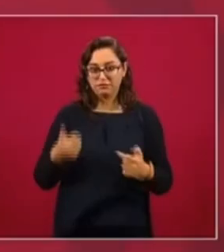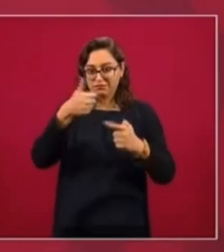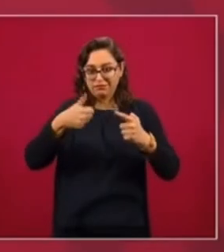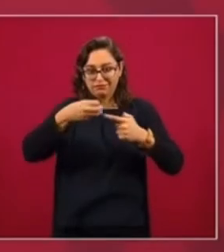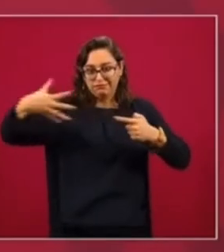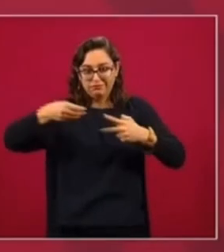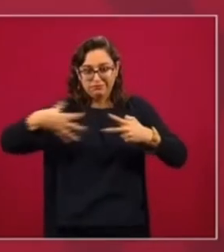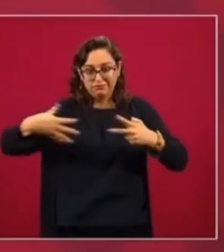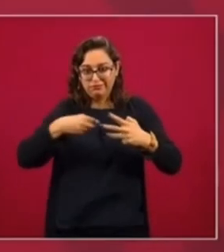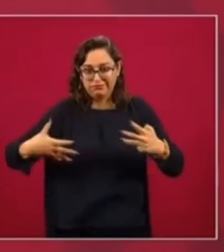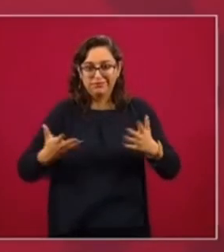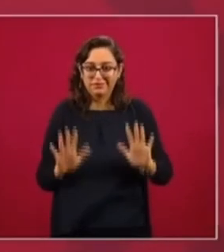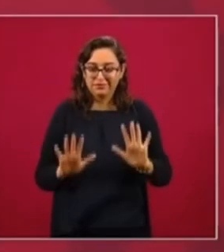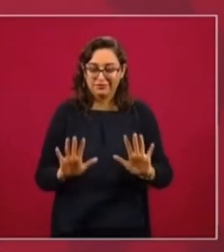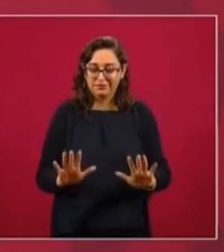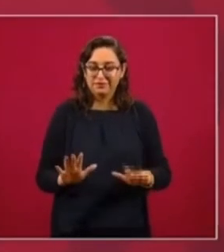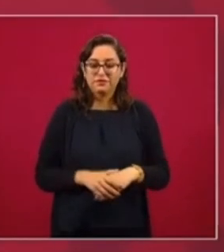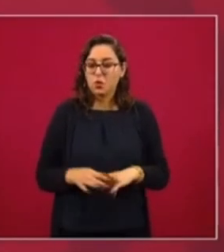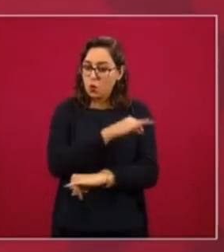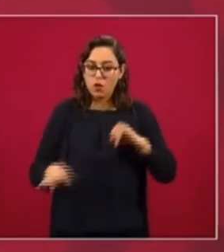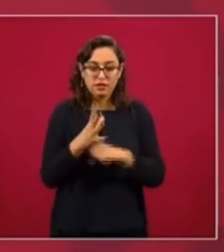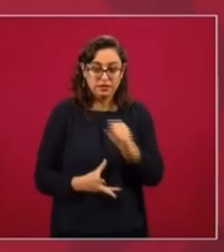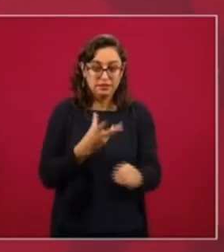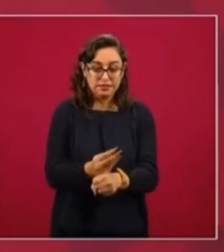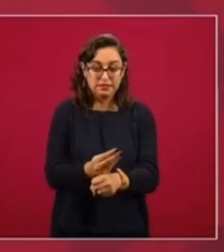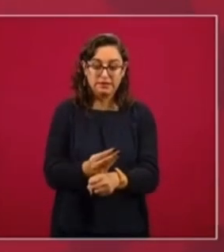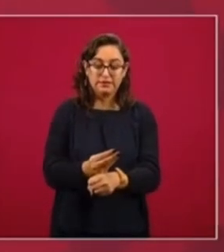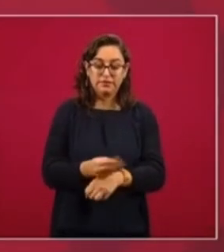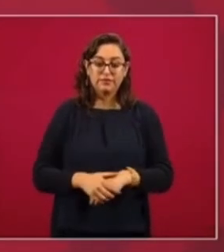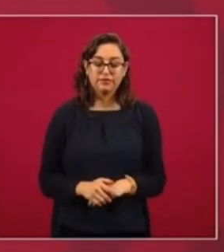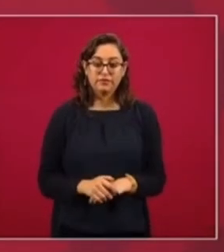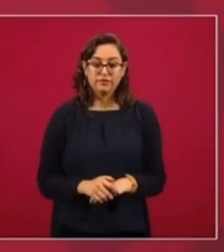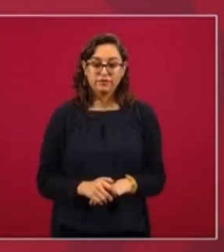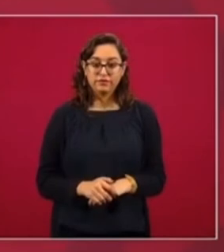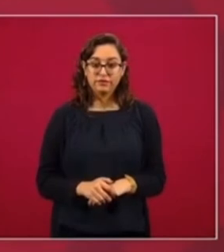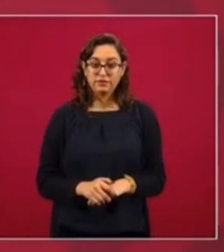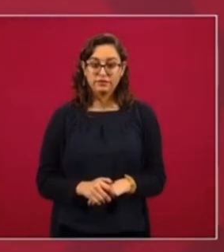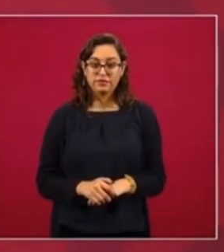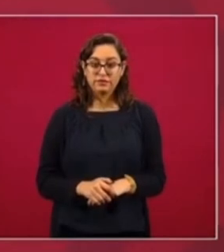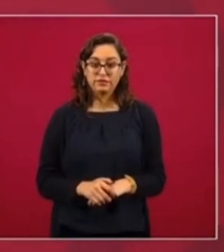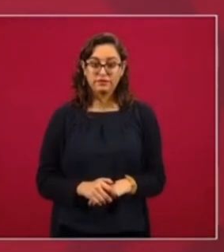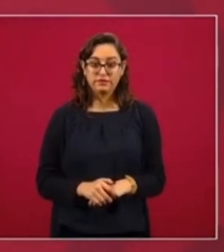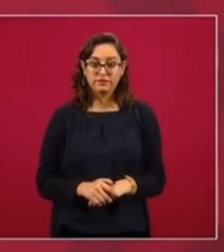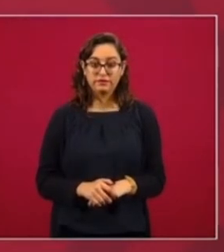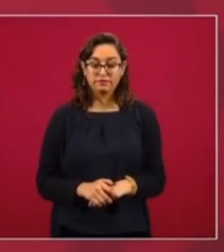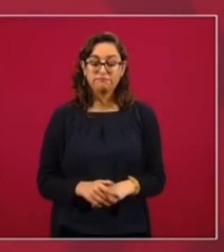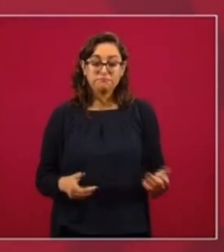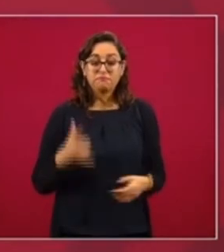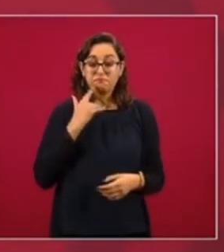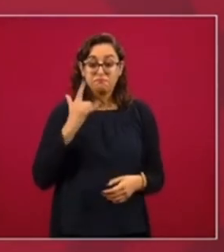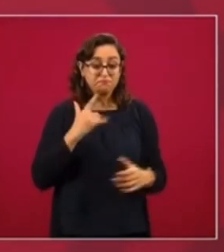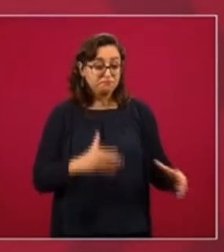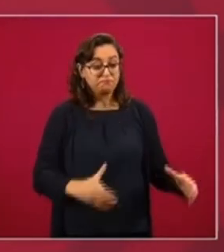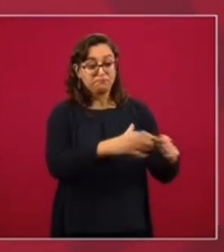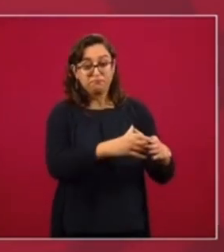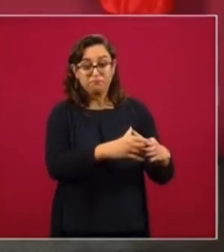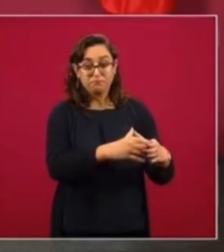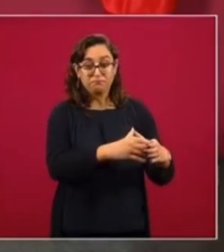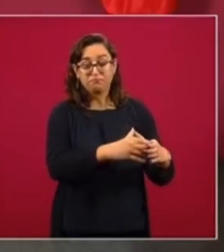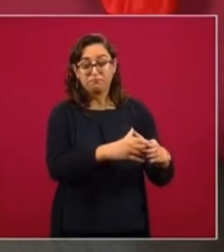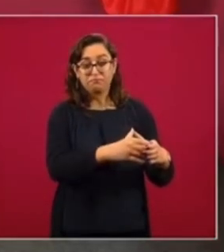país. Nada más una postdata. Hablé de que hicieron esfuerzos para unirse en contra de nosotros